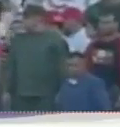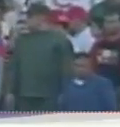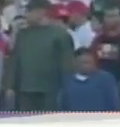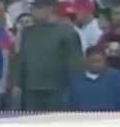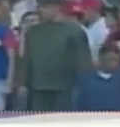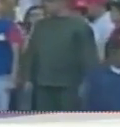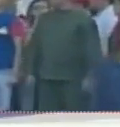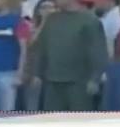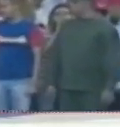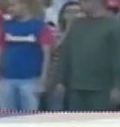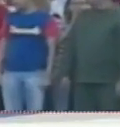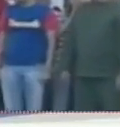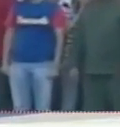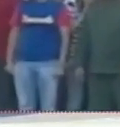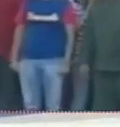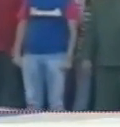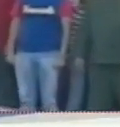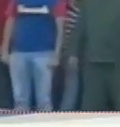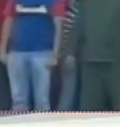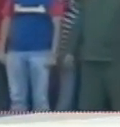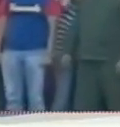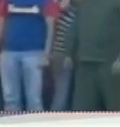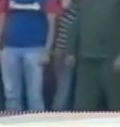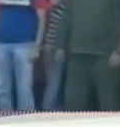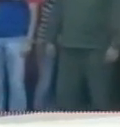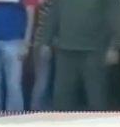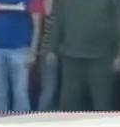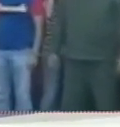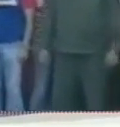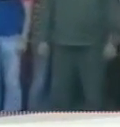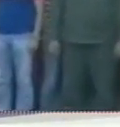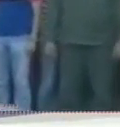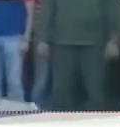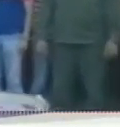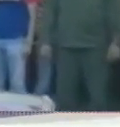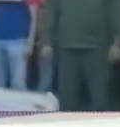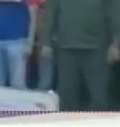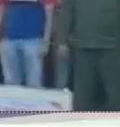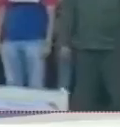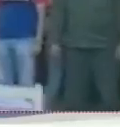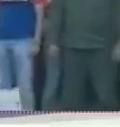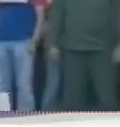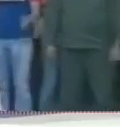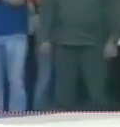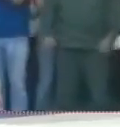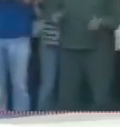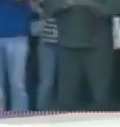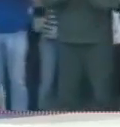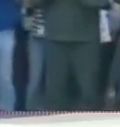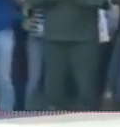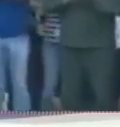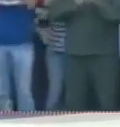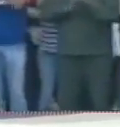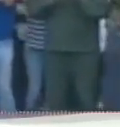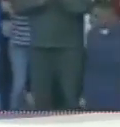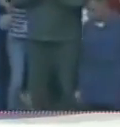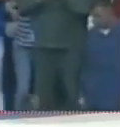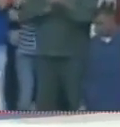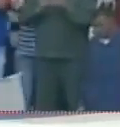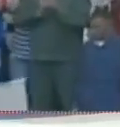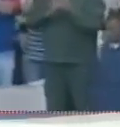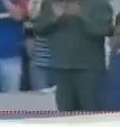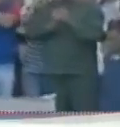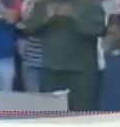Y si nos van a sancionar por eso, tendrán que sancionar a todo el pueblo de Miranda, a todo el pueblo